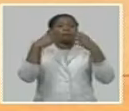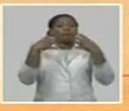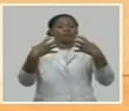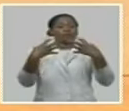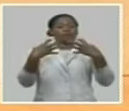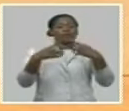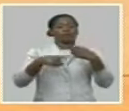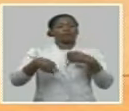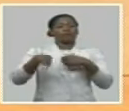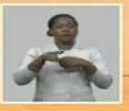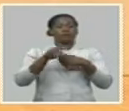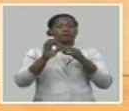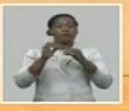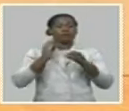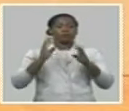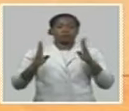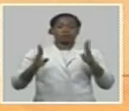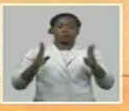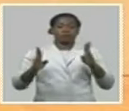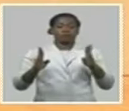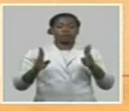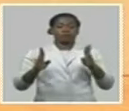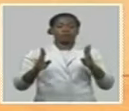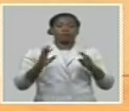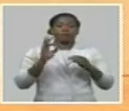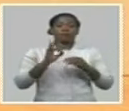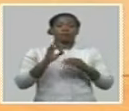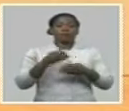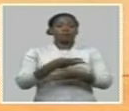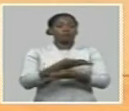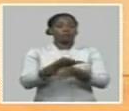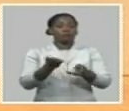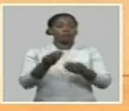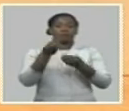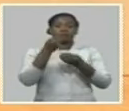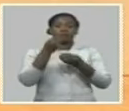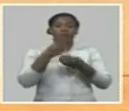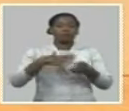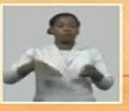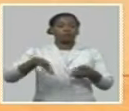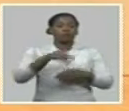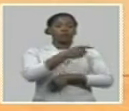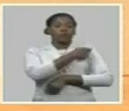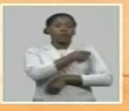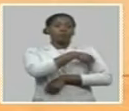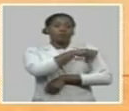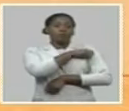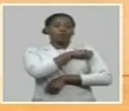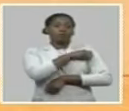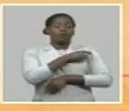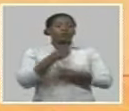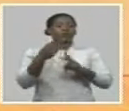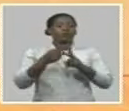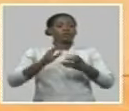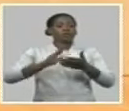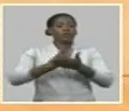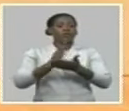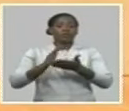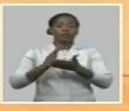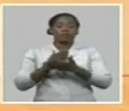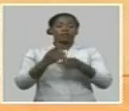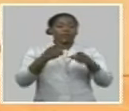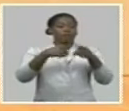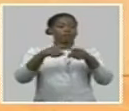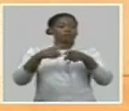etapa el aseguramiento de los servicios básicos que demanda la población en estos momentos y por supuesto eliminar o tomar medida en todos aquellos lugares